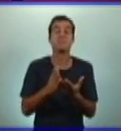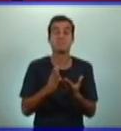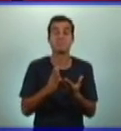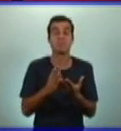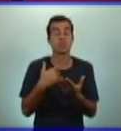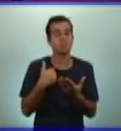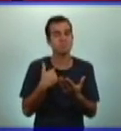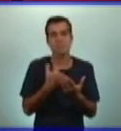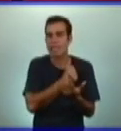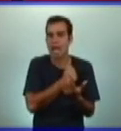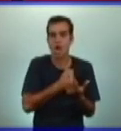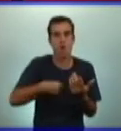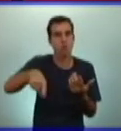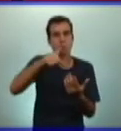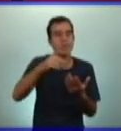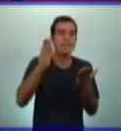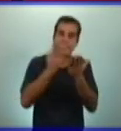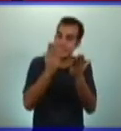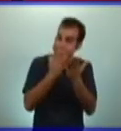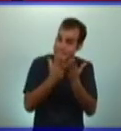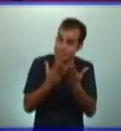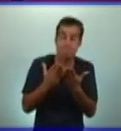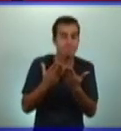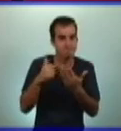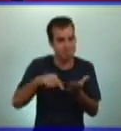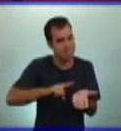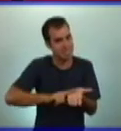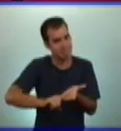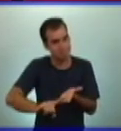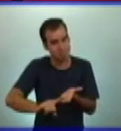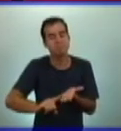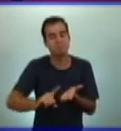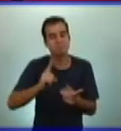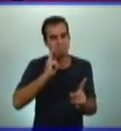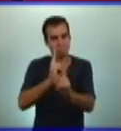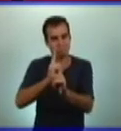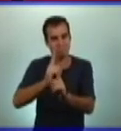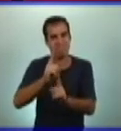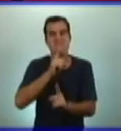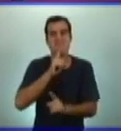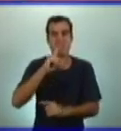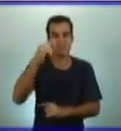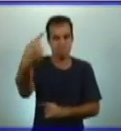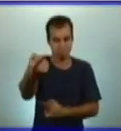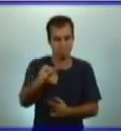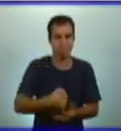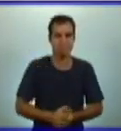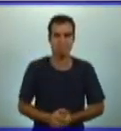que estudien mucho esta semana y nos vemos el próximo viernes. Chao.